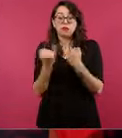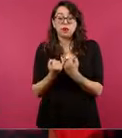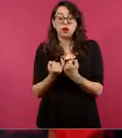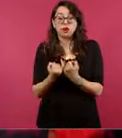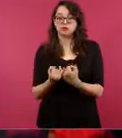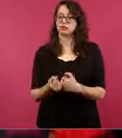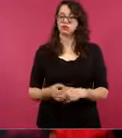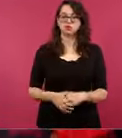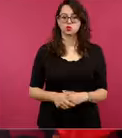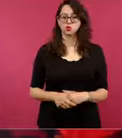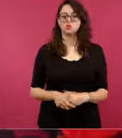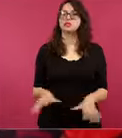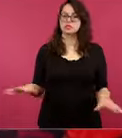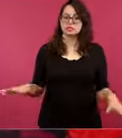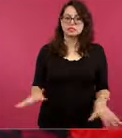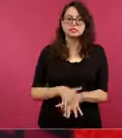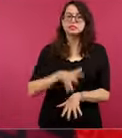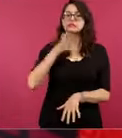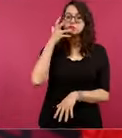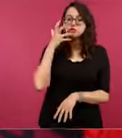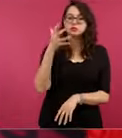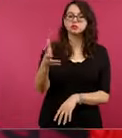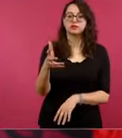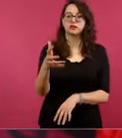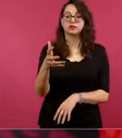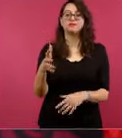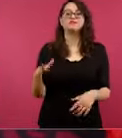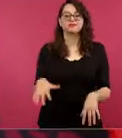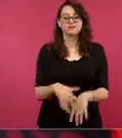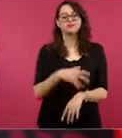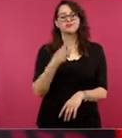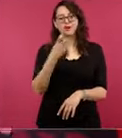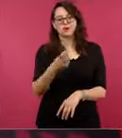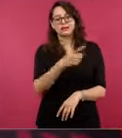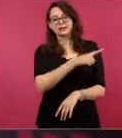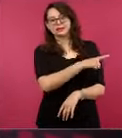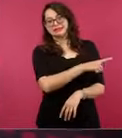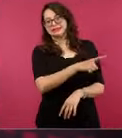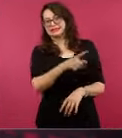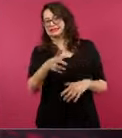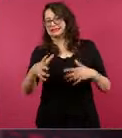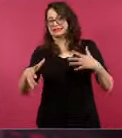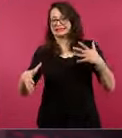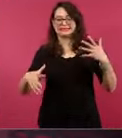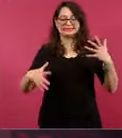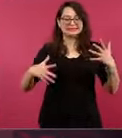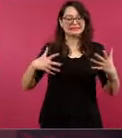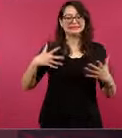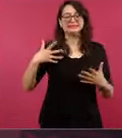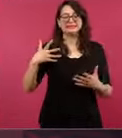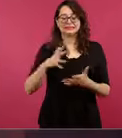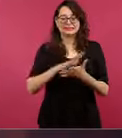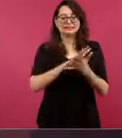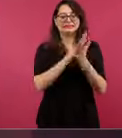eso es lo que está sucediendo, se está llevando a cabo una transformación.